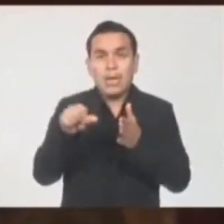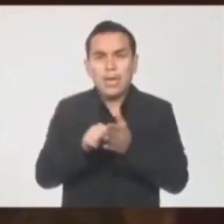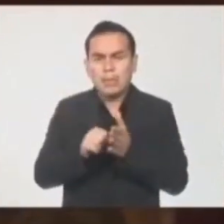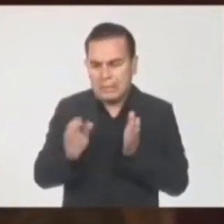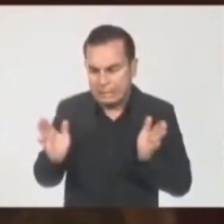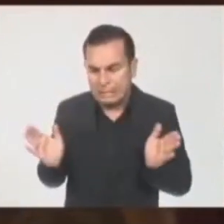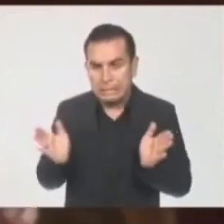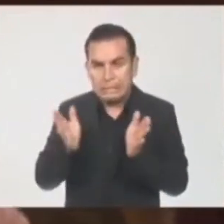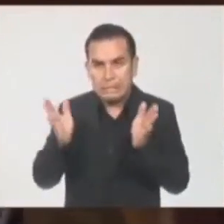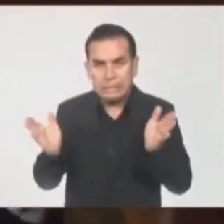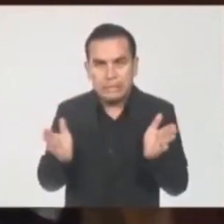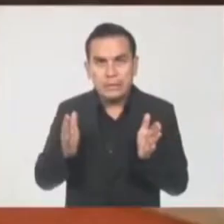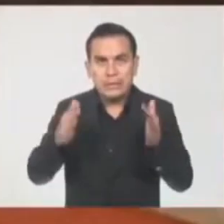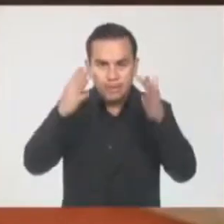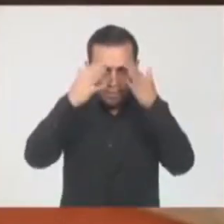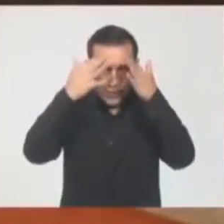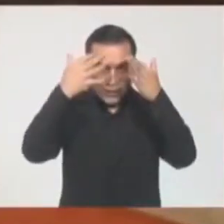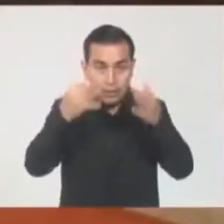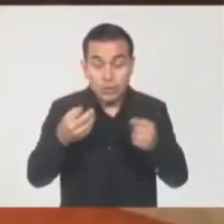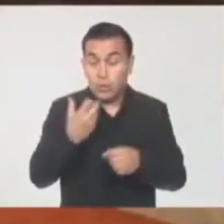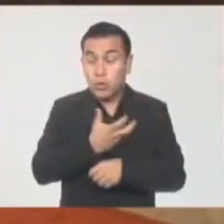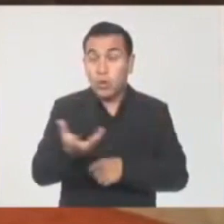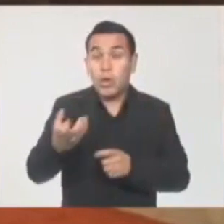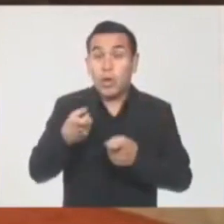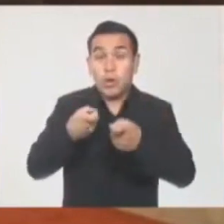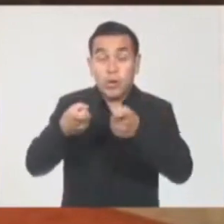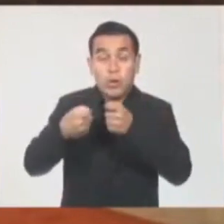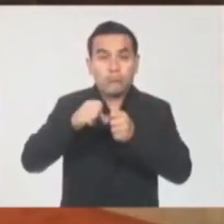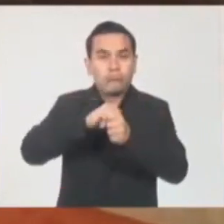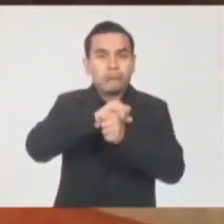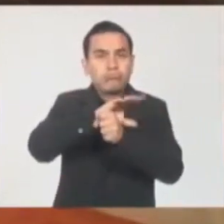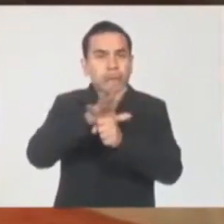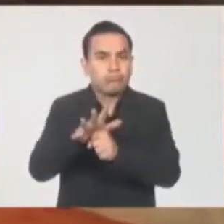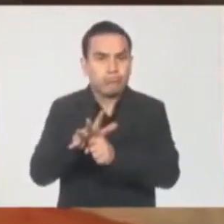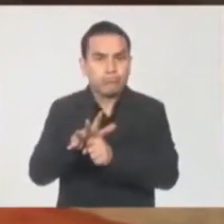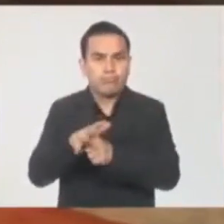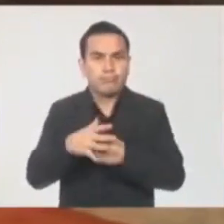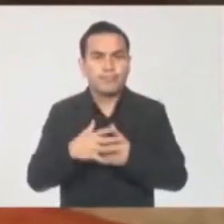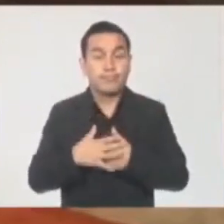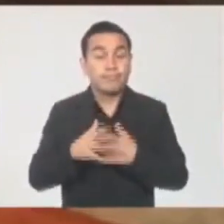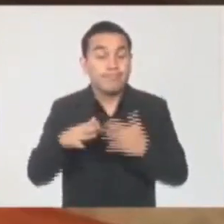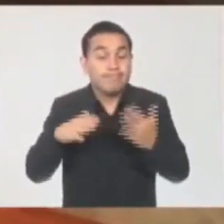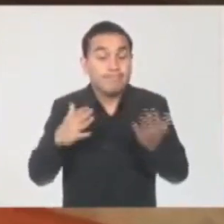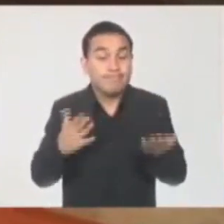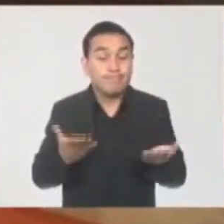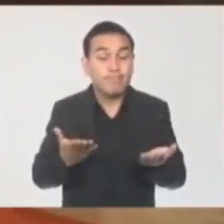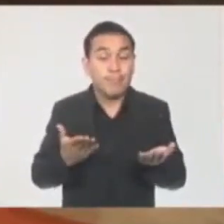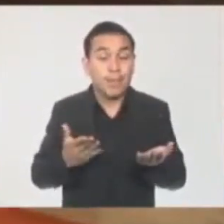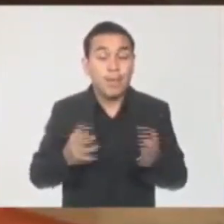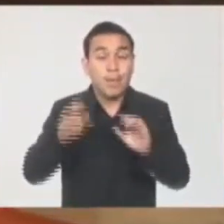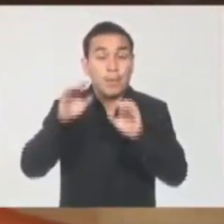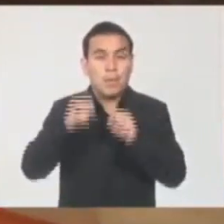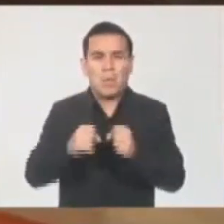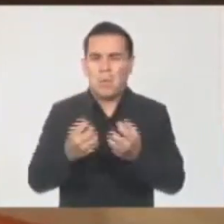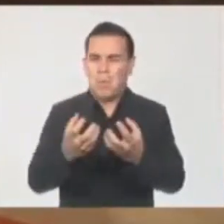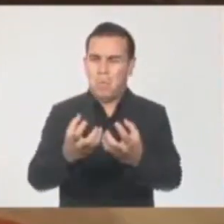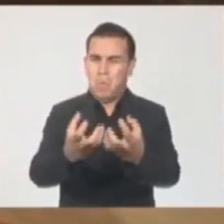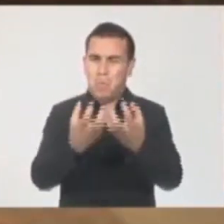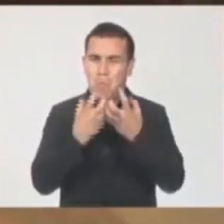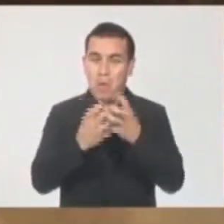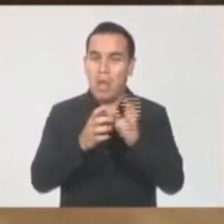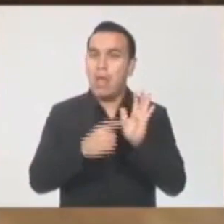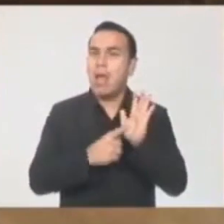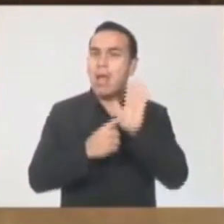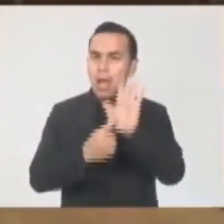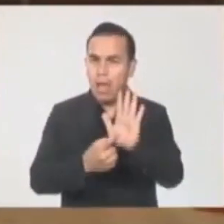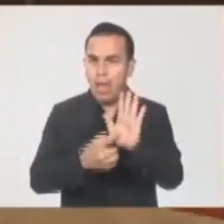veces decidir las medidas sanitarias para combatir el virus. Y así pudiéramos mencionar incontables ejemplos.